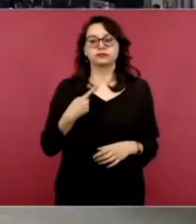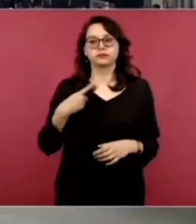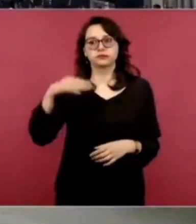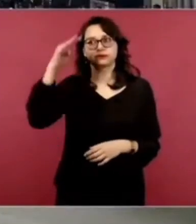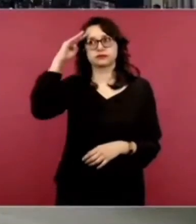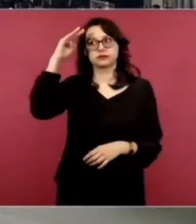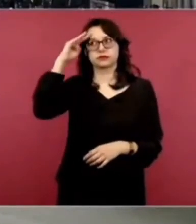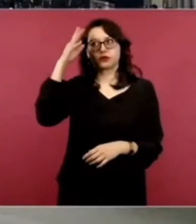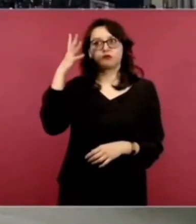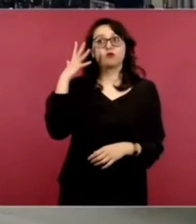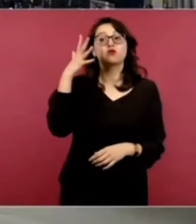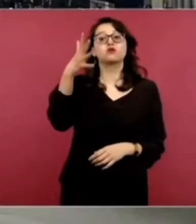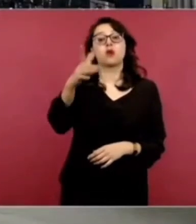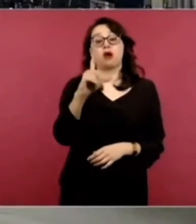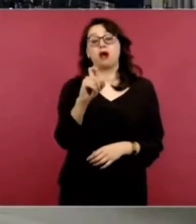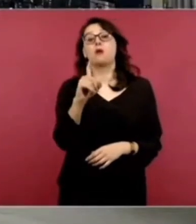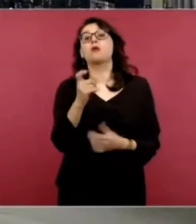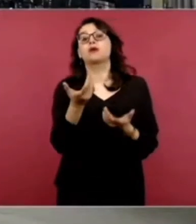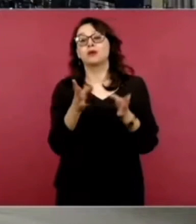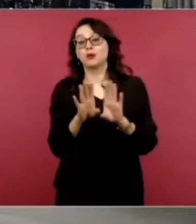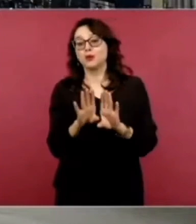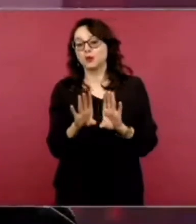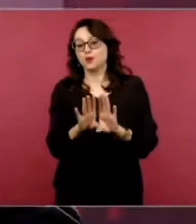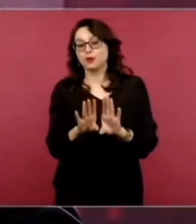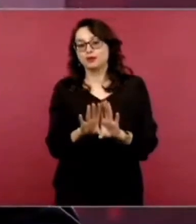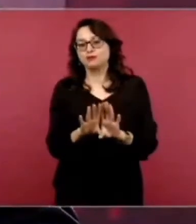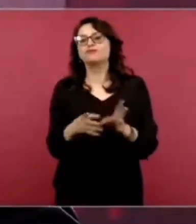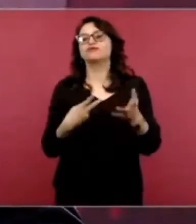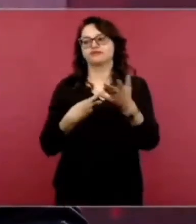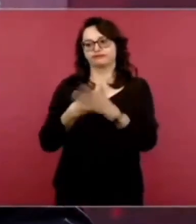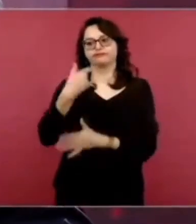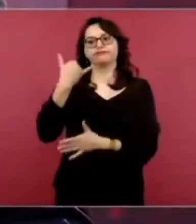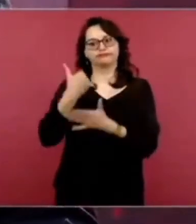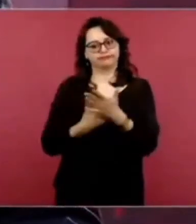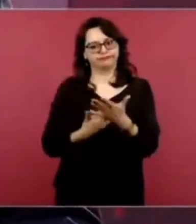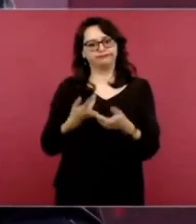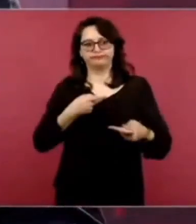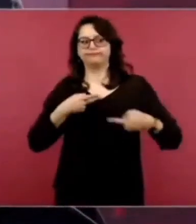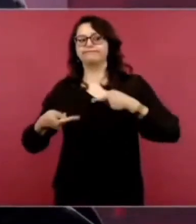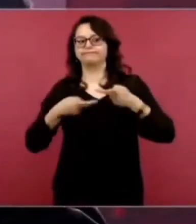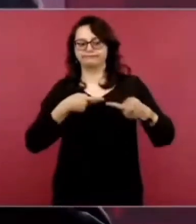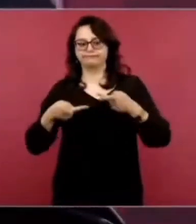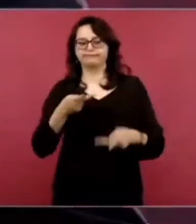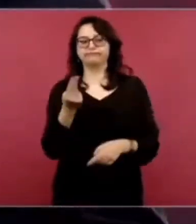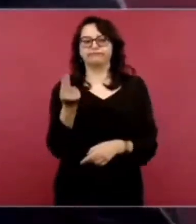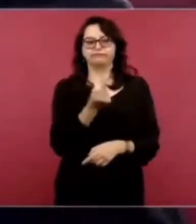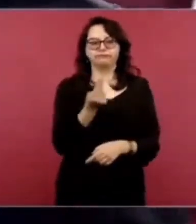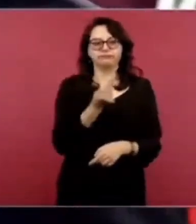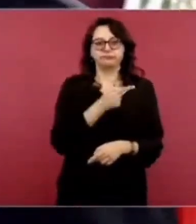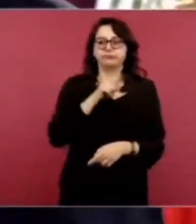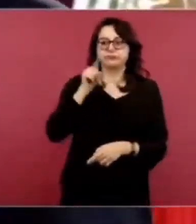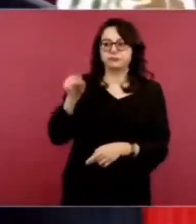en el mediano y en el largo plazo. Entonces me preguntaban a mí sobre este proyecto.